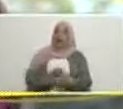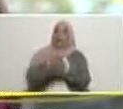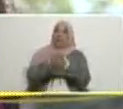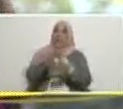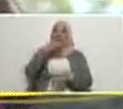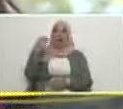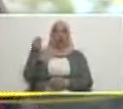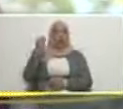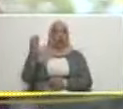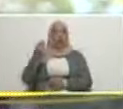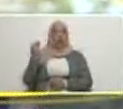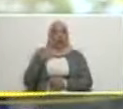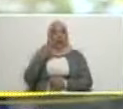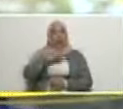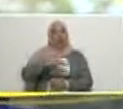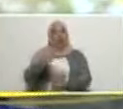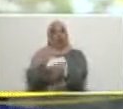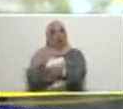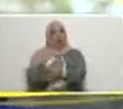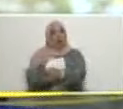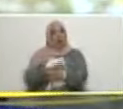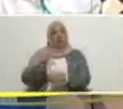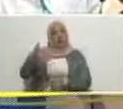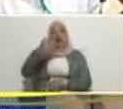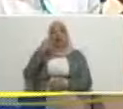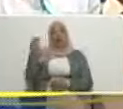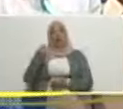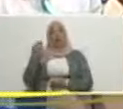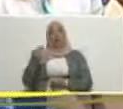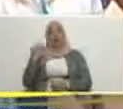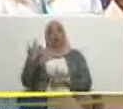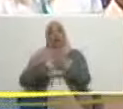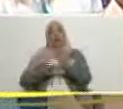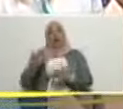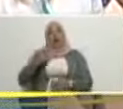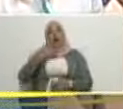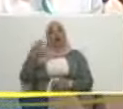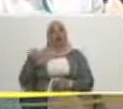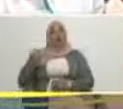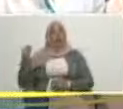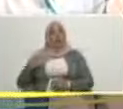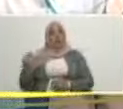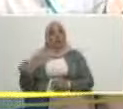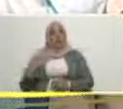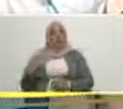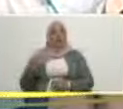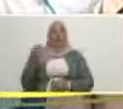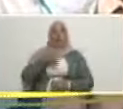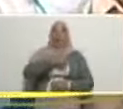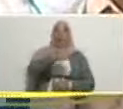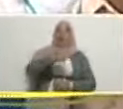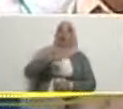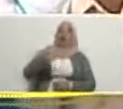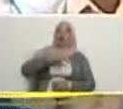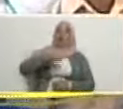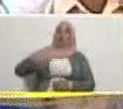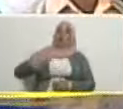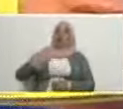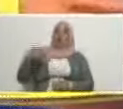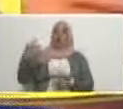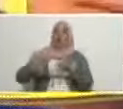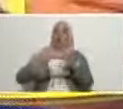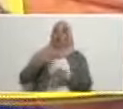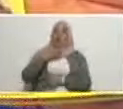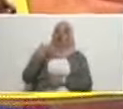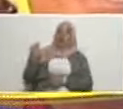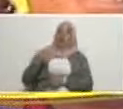la juventud, el gran hermano mayor de la juventud que se pone al frente como un joven con cada uno de nosotros. Y esta zona juventud,